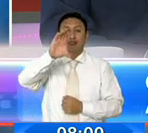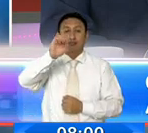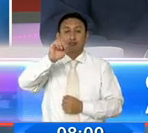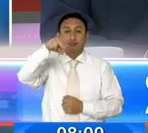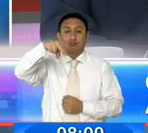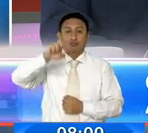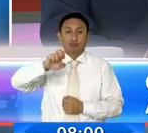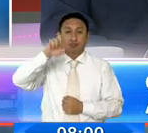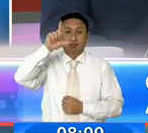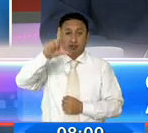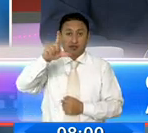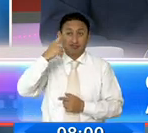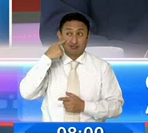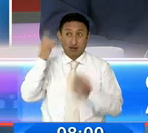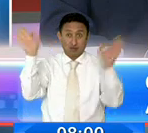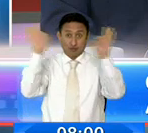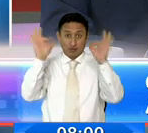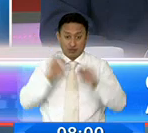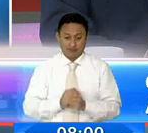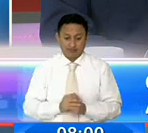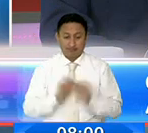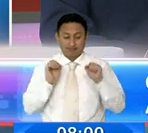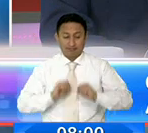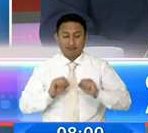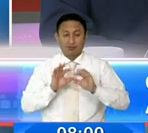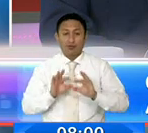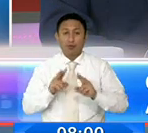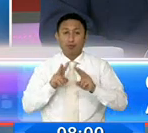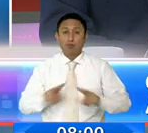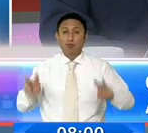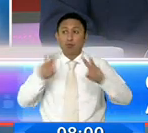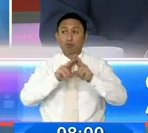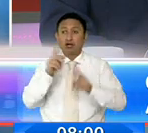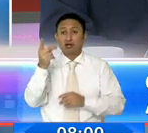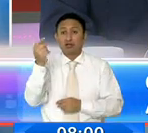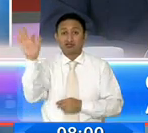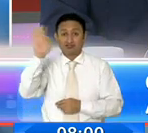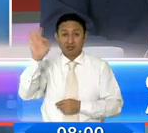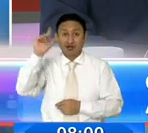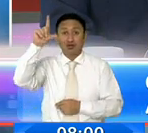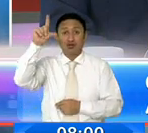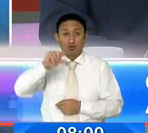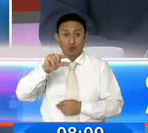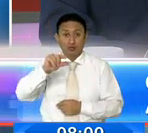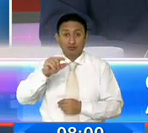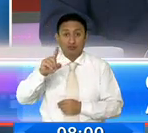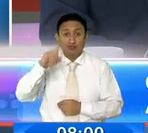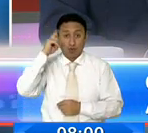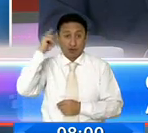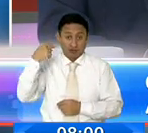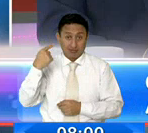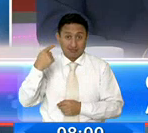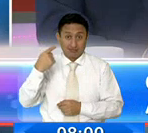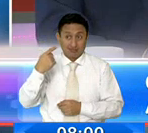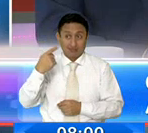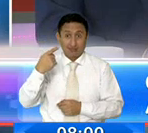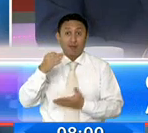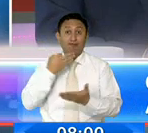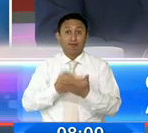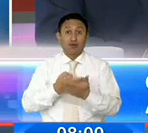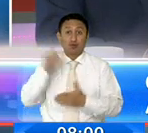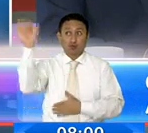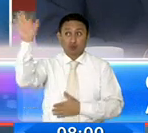Control Eléctrico, de tarifas igualmente rebajadas como estímulo, que el gobierno, tarifas eléctricas de consumo correcto.